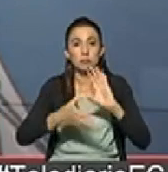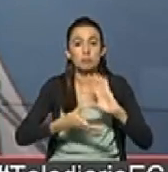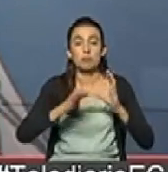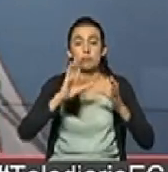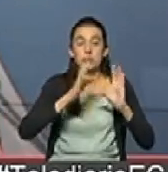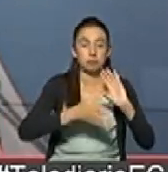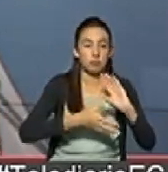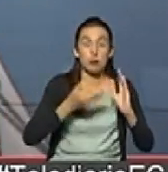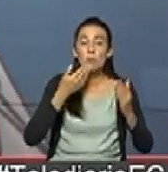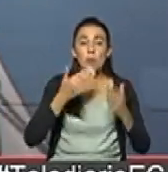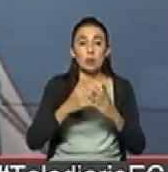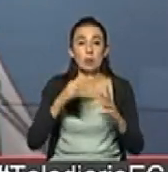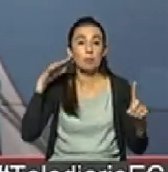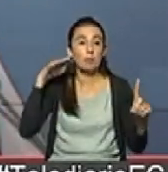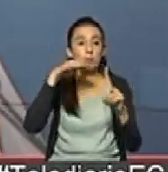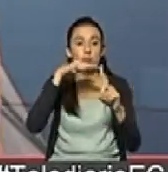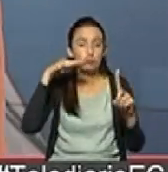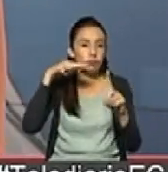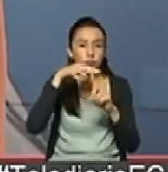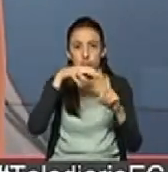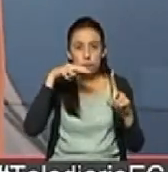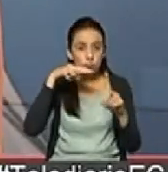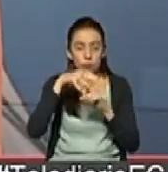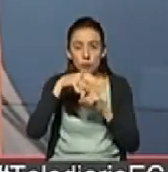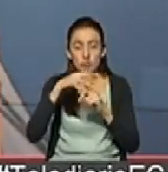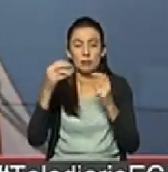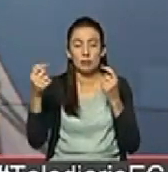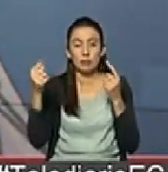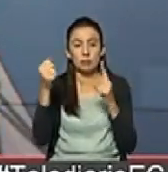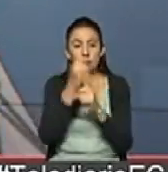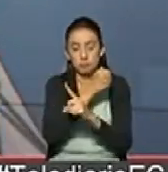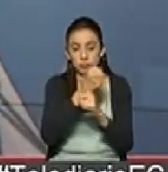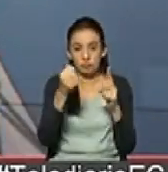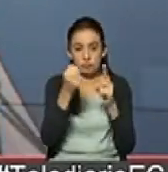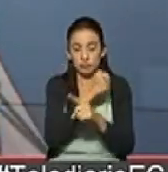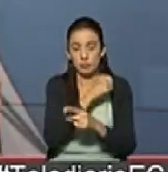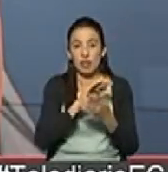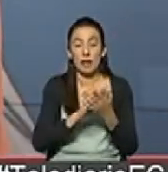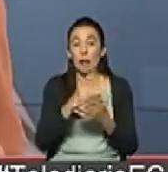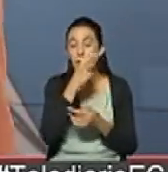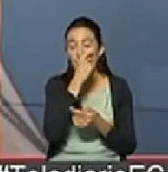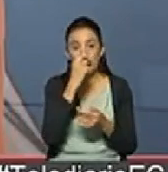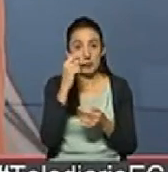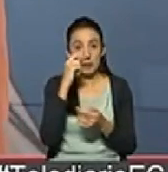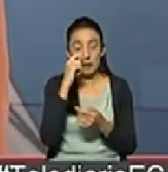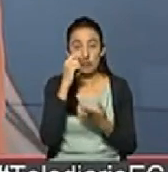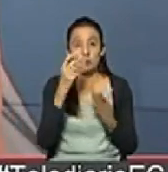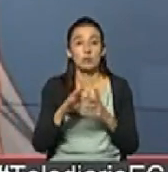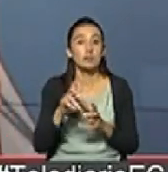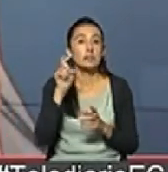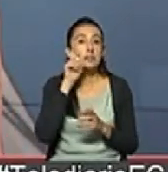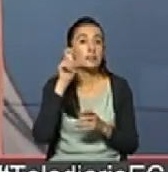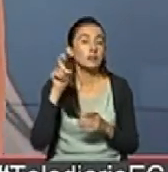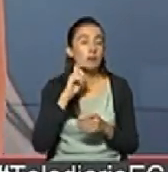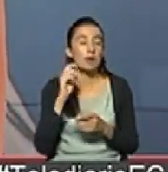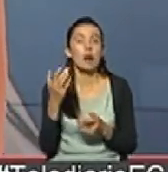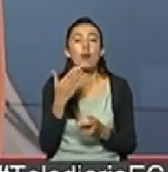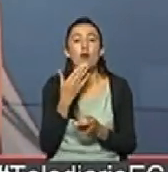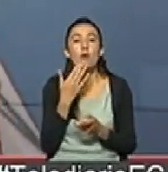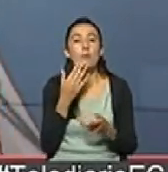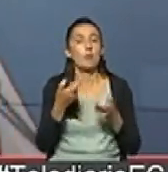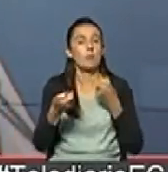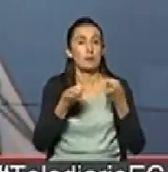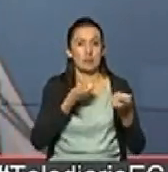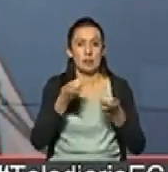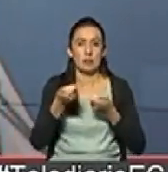bullying, está el tema de las drogas, está el tema también del desarrollo de la sexualidad. Todos estos aspectos, ¿cómo manejarlos?